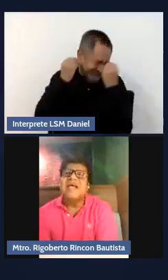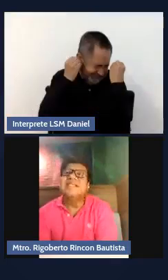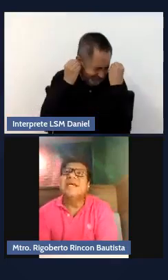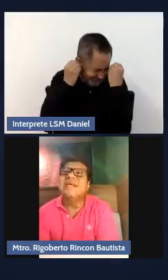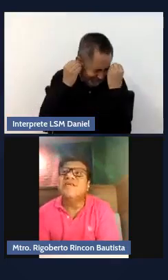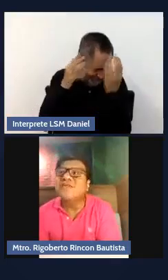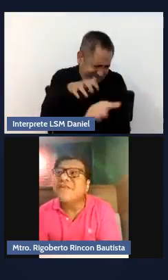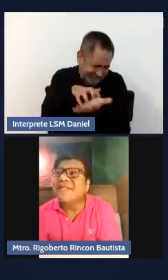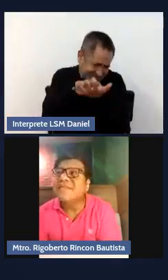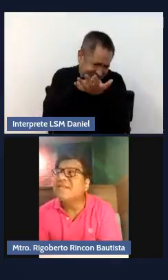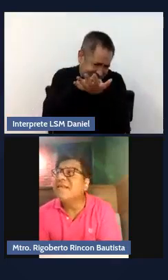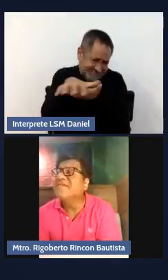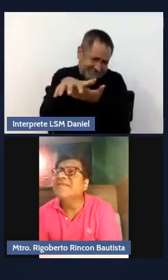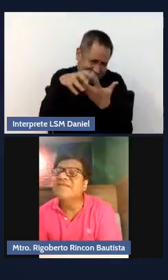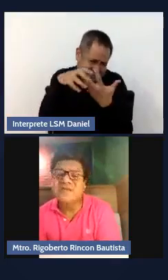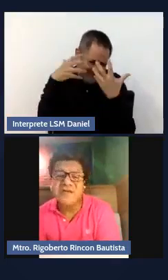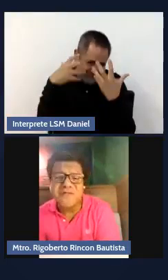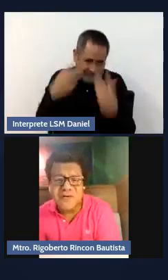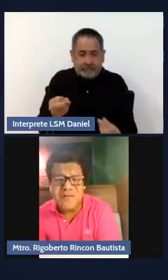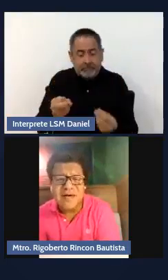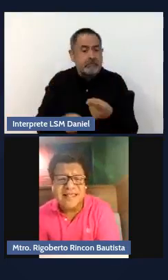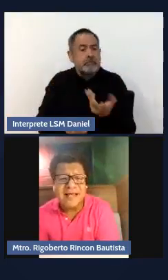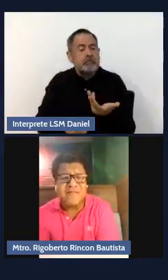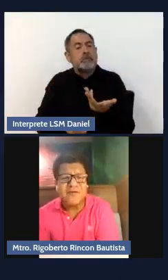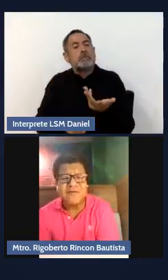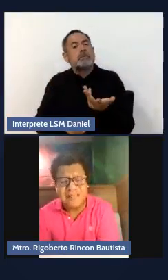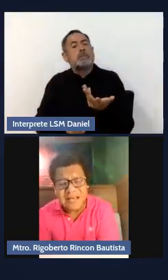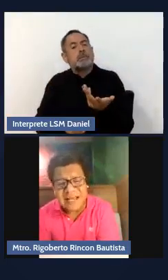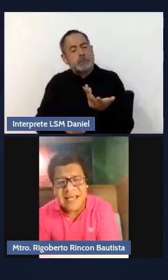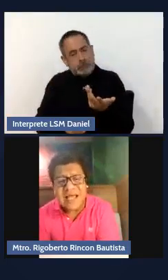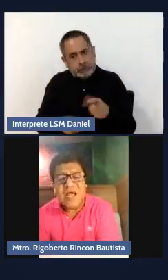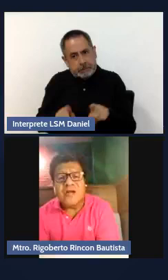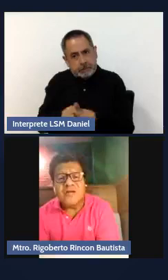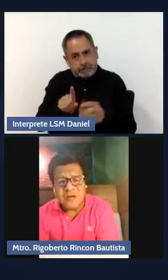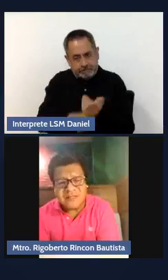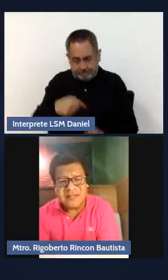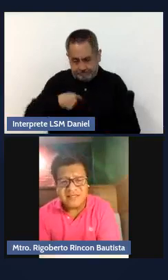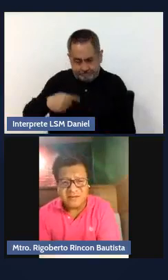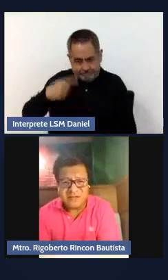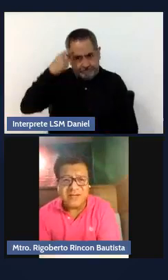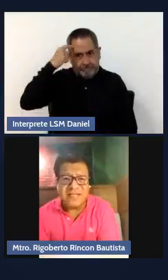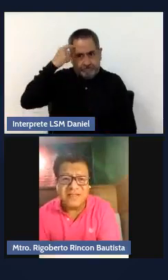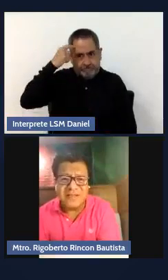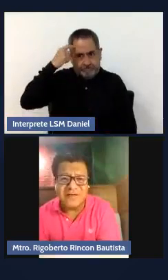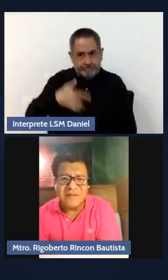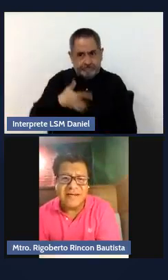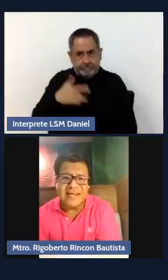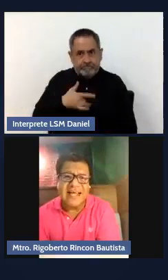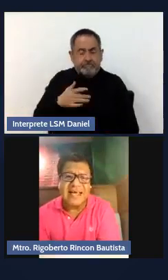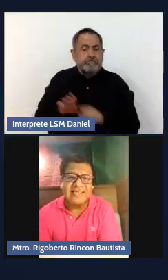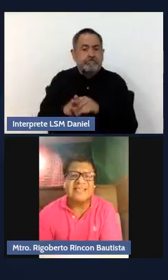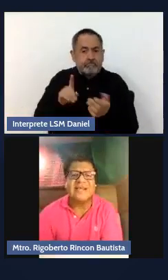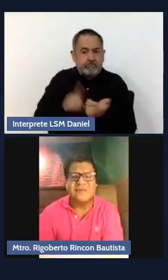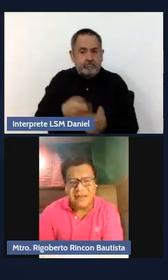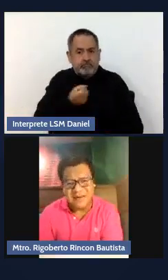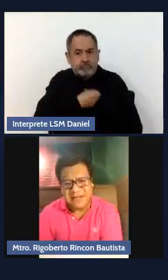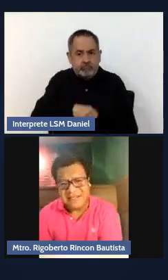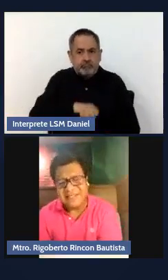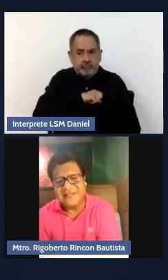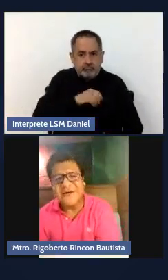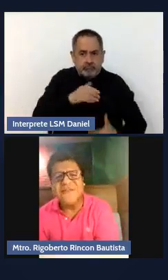habla también tal vez de una forma de afrontar nuestras situaciones de una manera saludable,